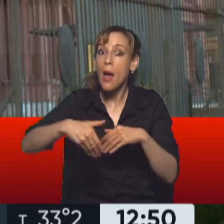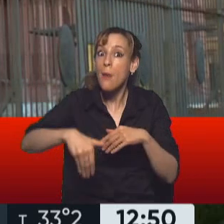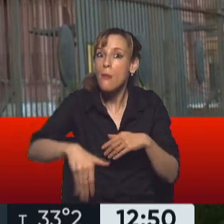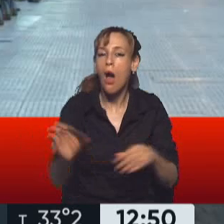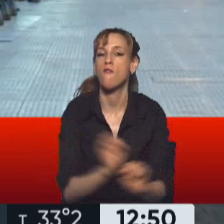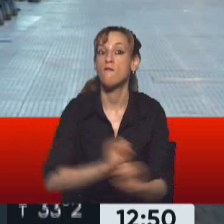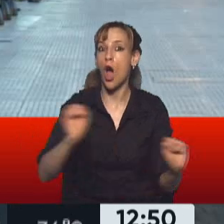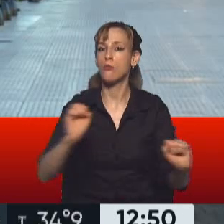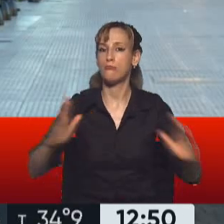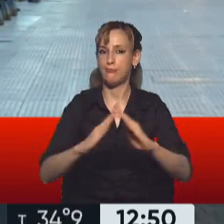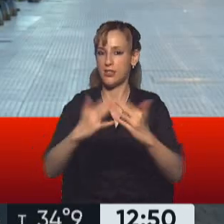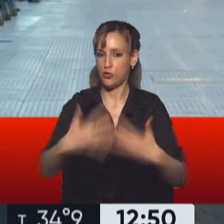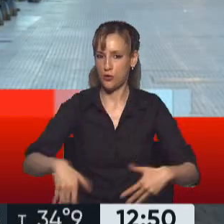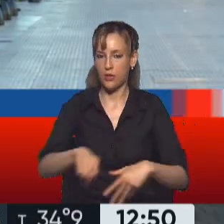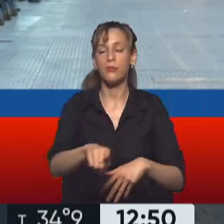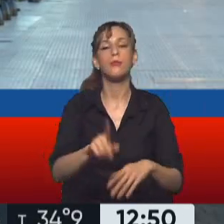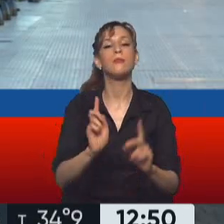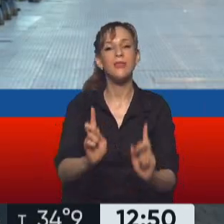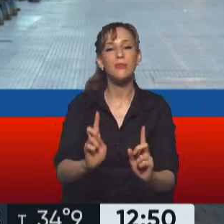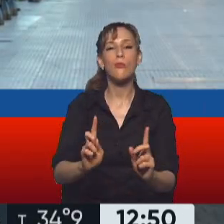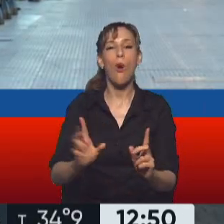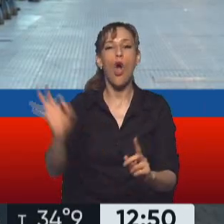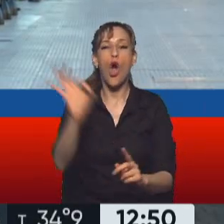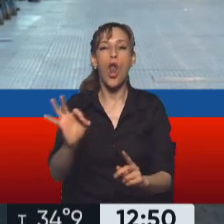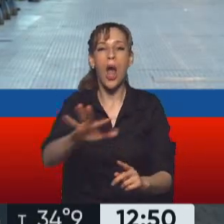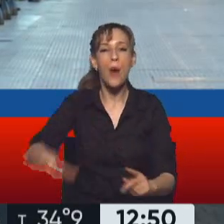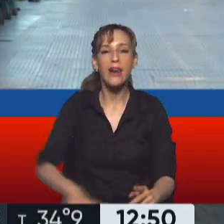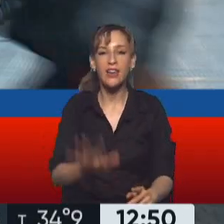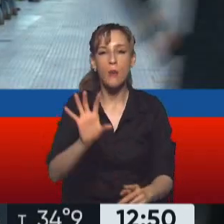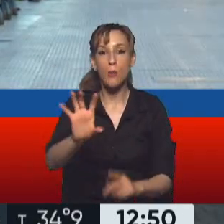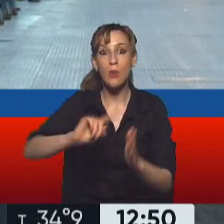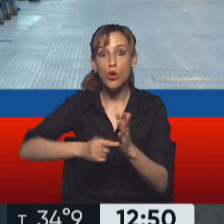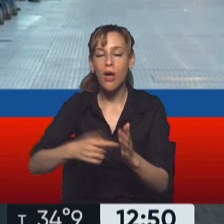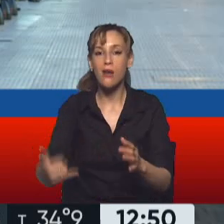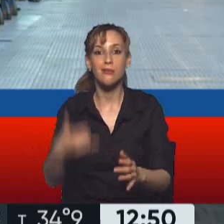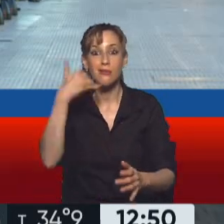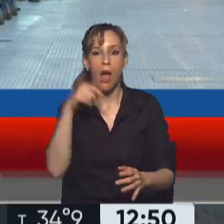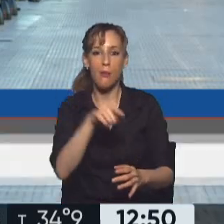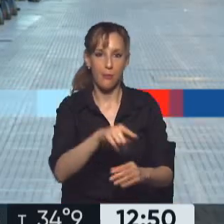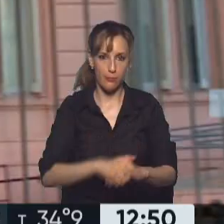bomba. La llamada provino de la ciudad de Olavarría, en la provincia de Buenos Aires.